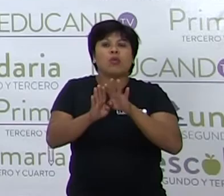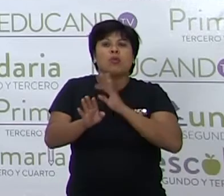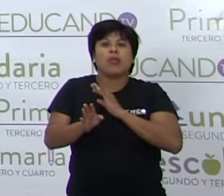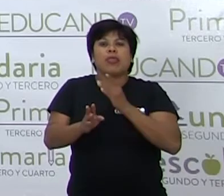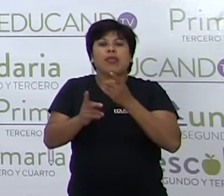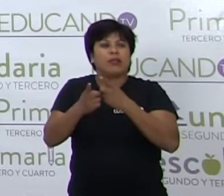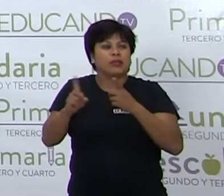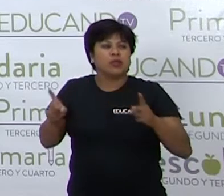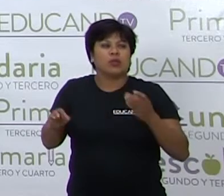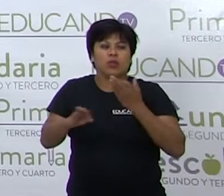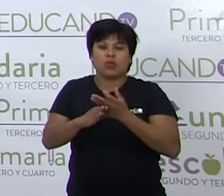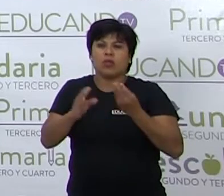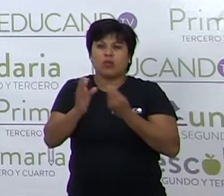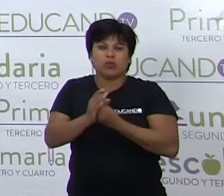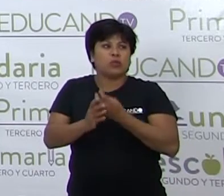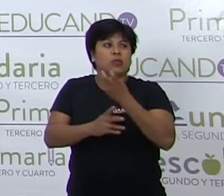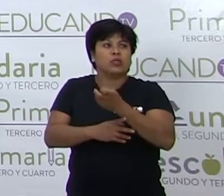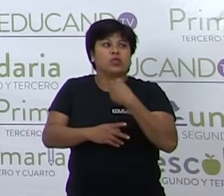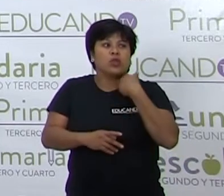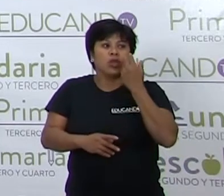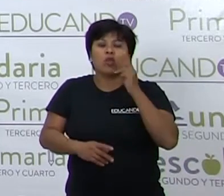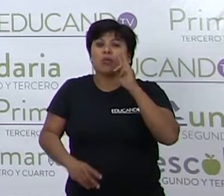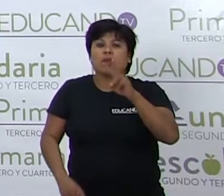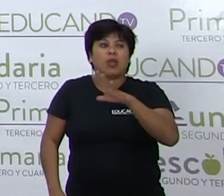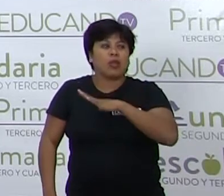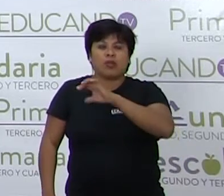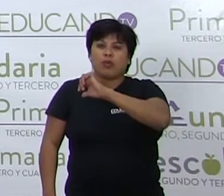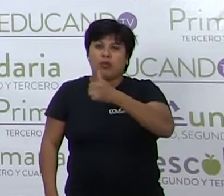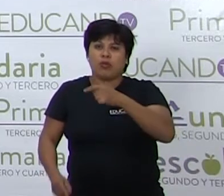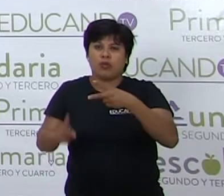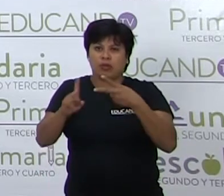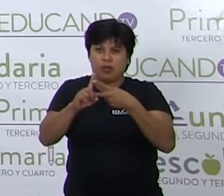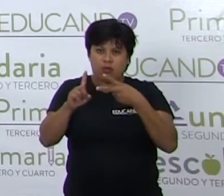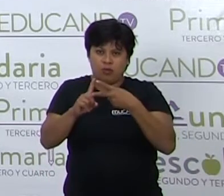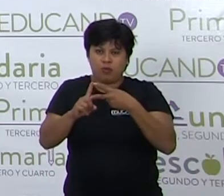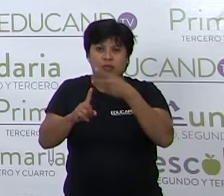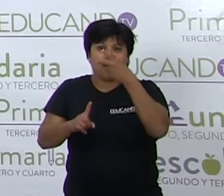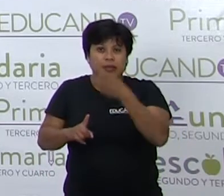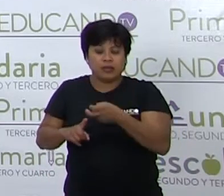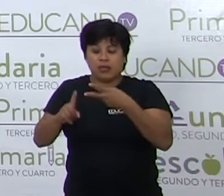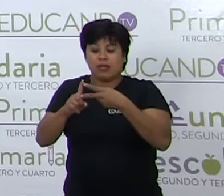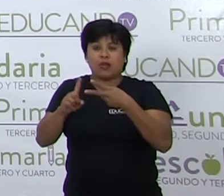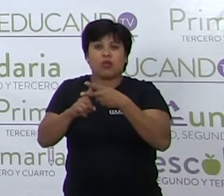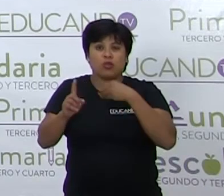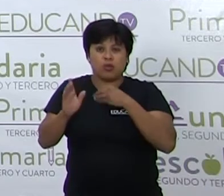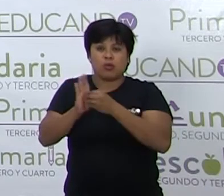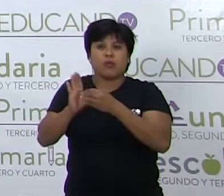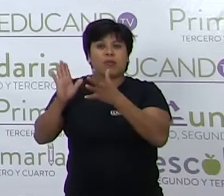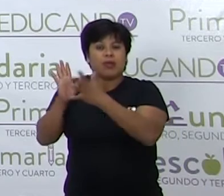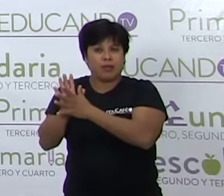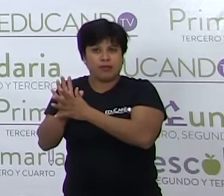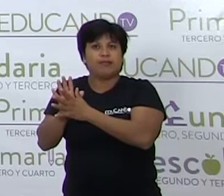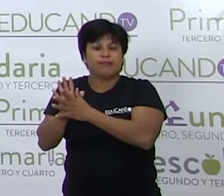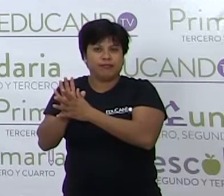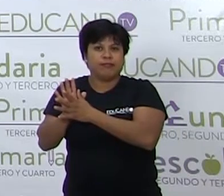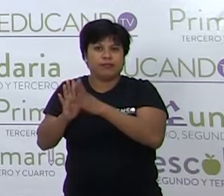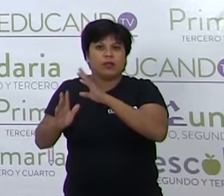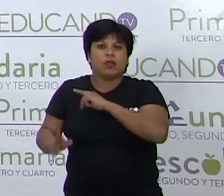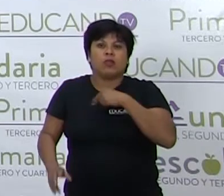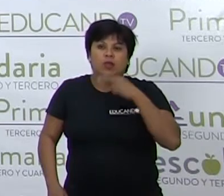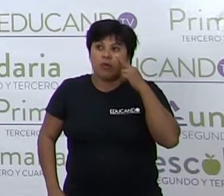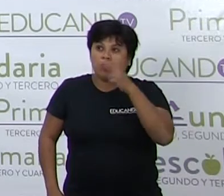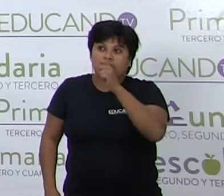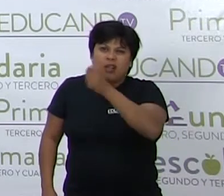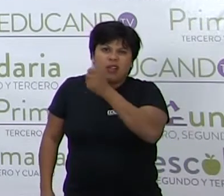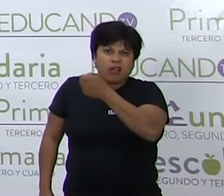esta sesión y para ello quiero presentarte otro triángulo este triángulo lo voy a pegar hoy te voy a quitar tantito esta